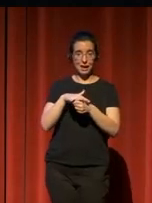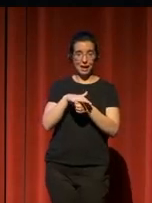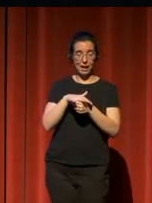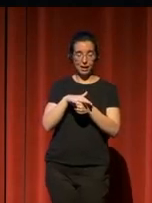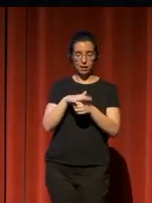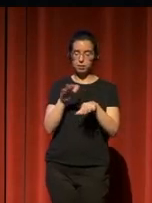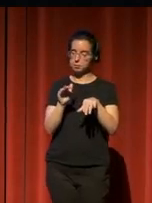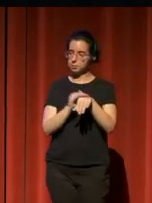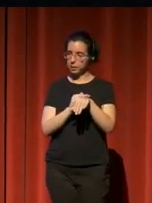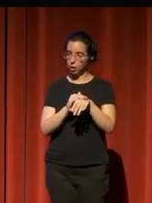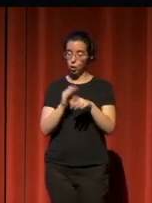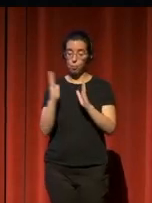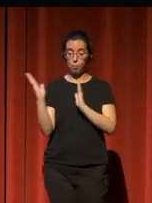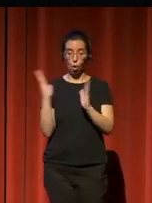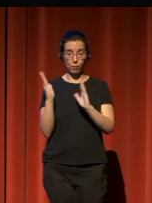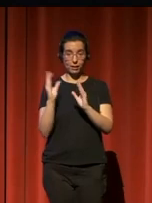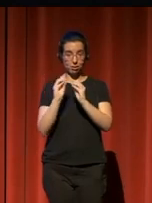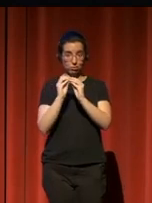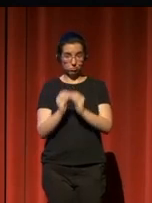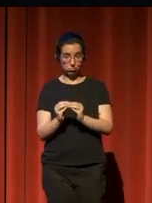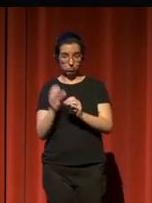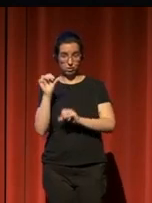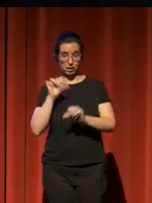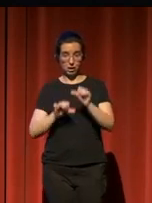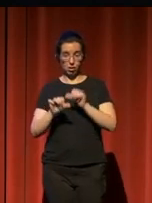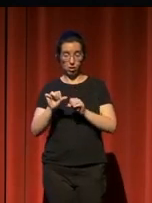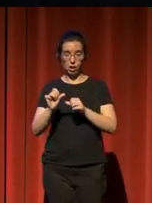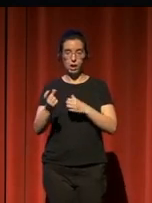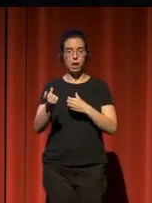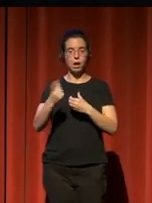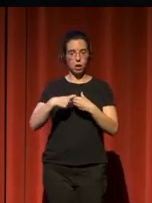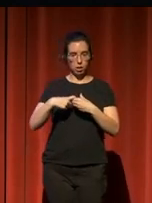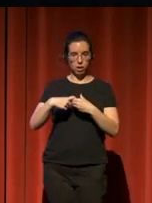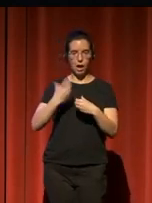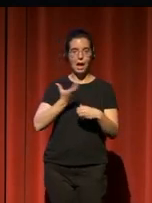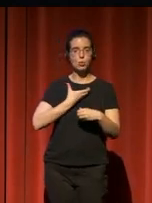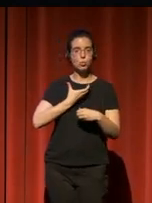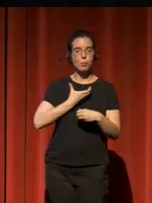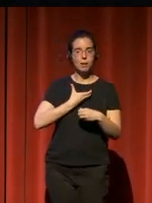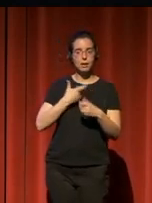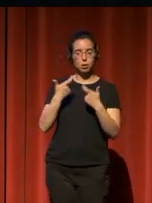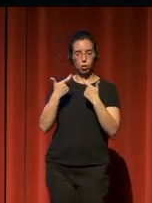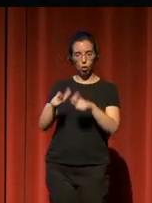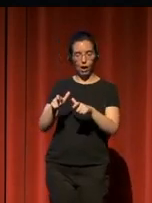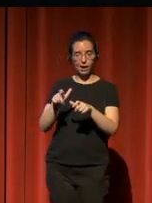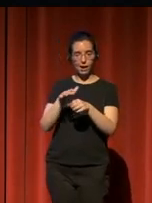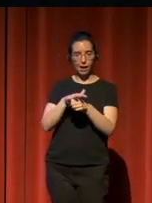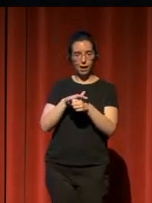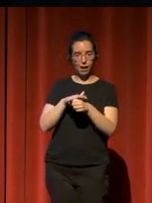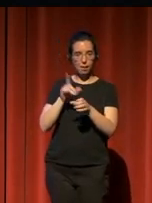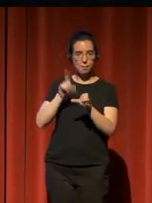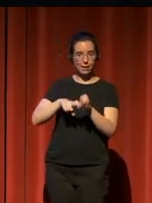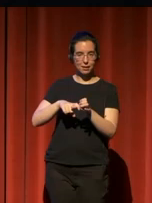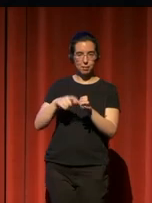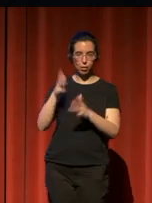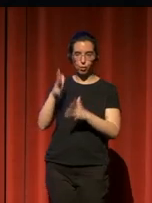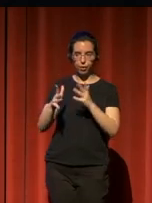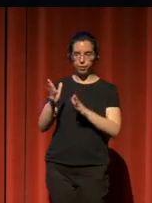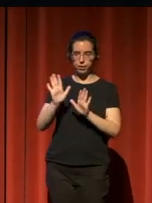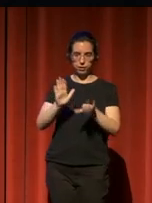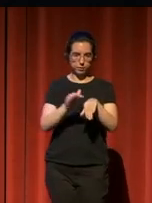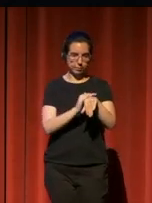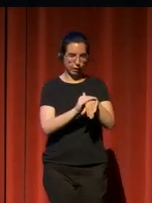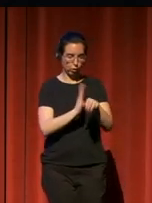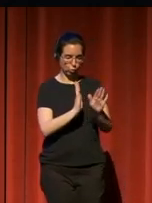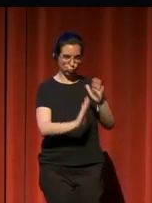está llevando a cabo el laborator ciudadano interviene el área de participación ciudadana del ayuntamiento para decir e e esperar que os estáis metiendo en nuestra en nuestra área esto es